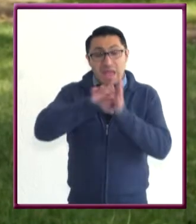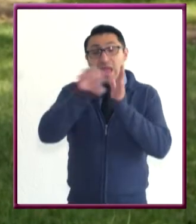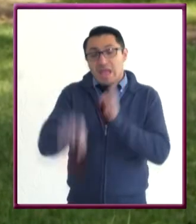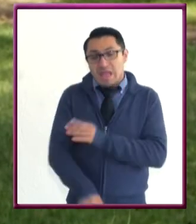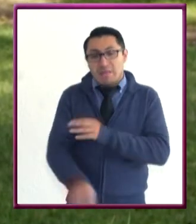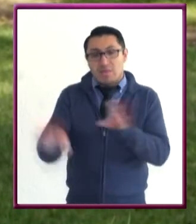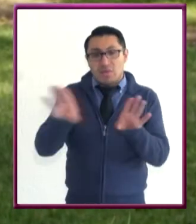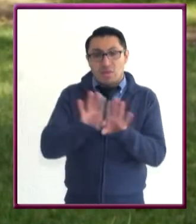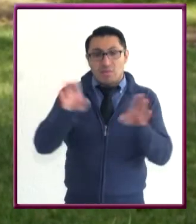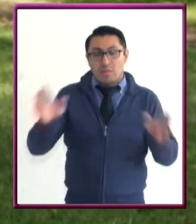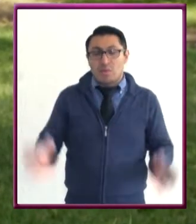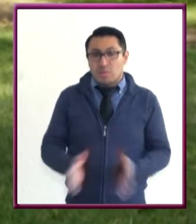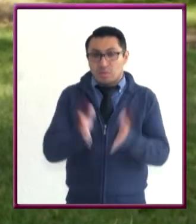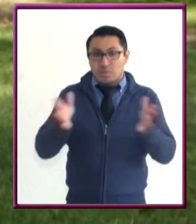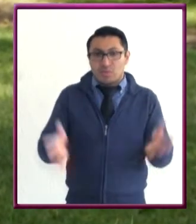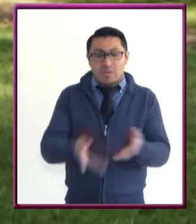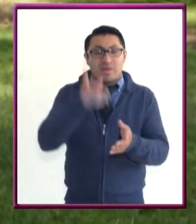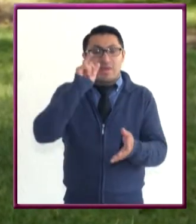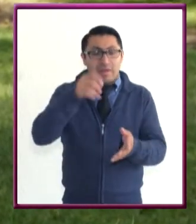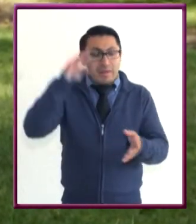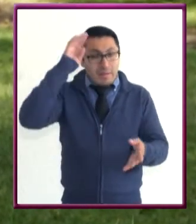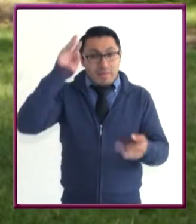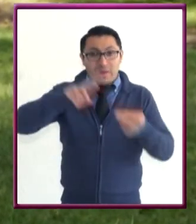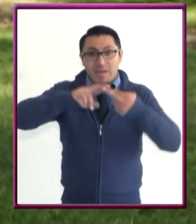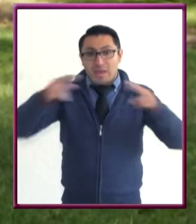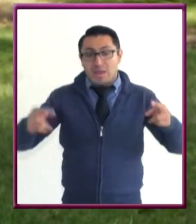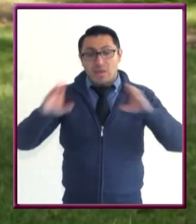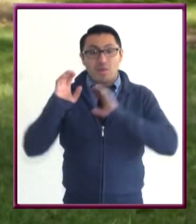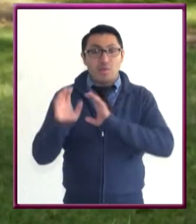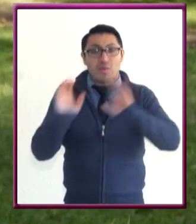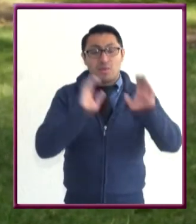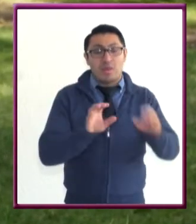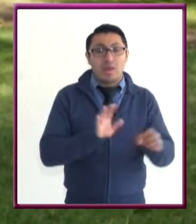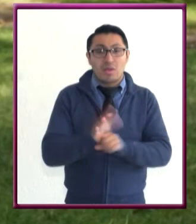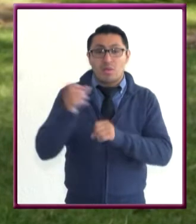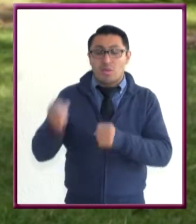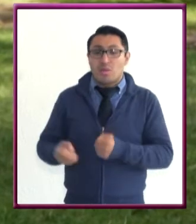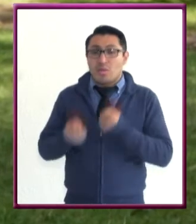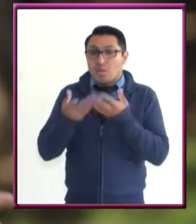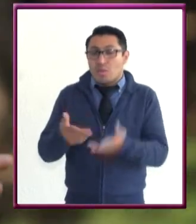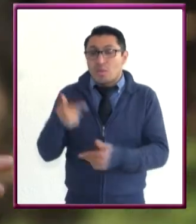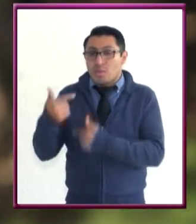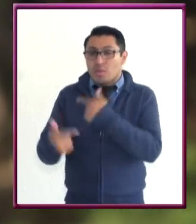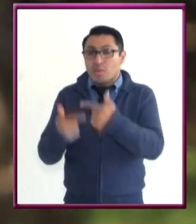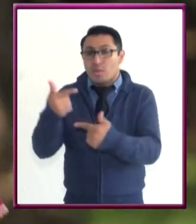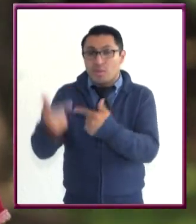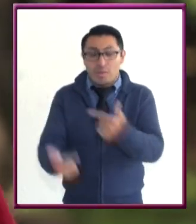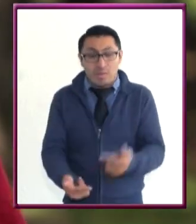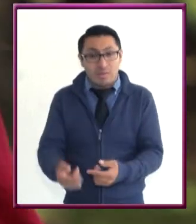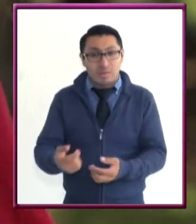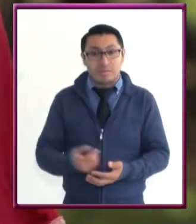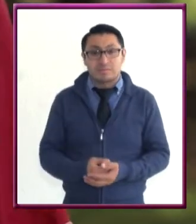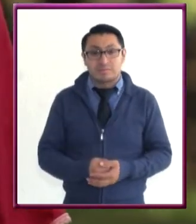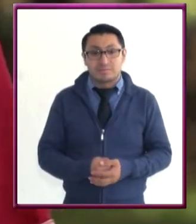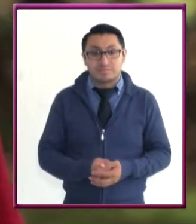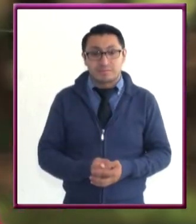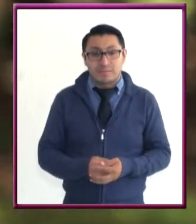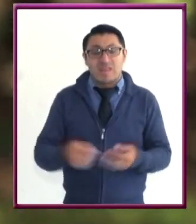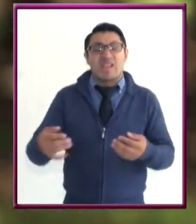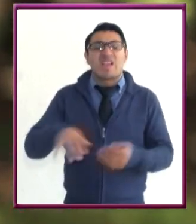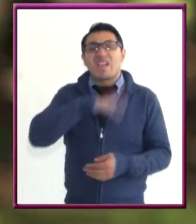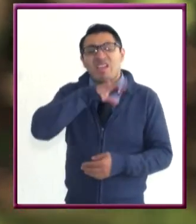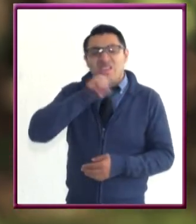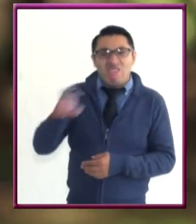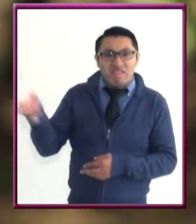sustentabilidad implica pensar en nuestros recursos y en los que dejaremos para las generaciones del futuro. En cuanto a la contaminación